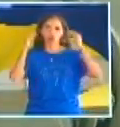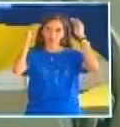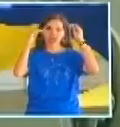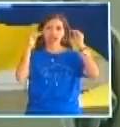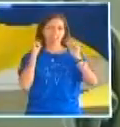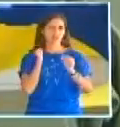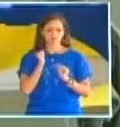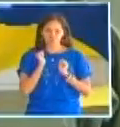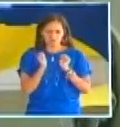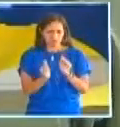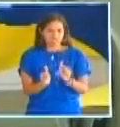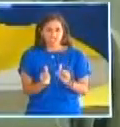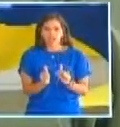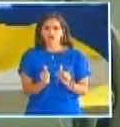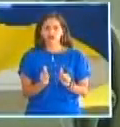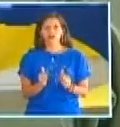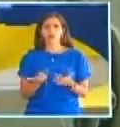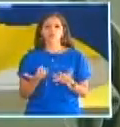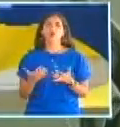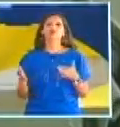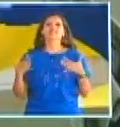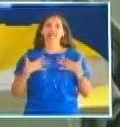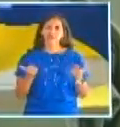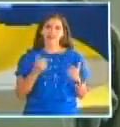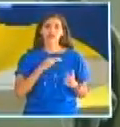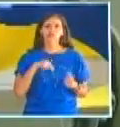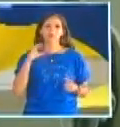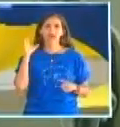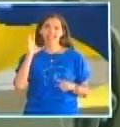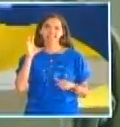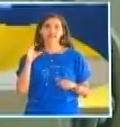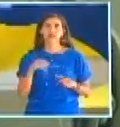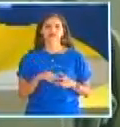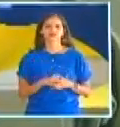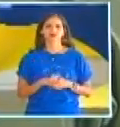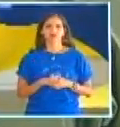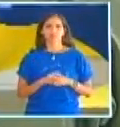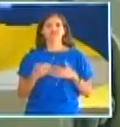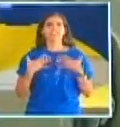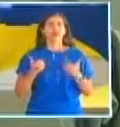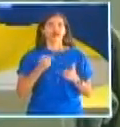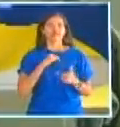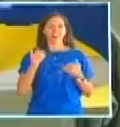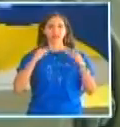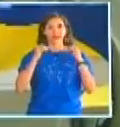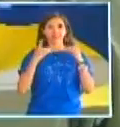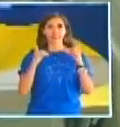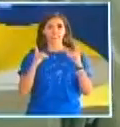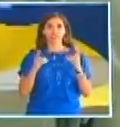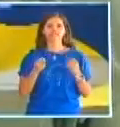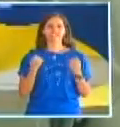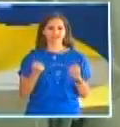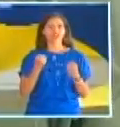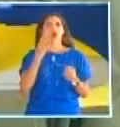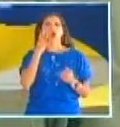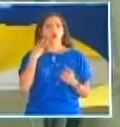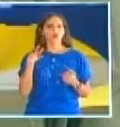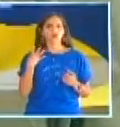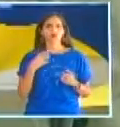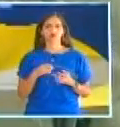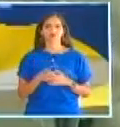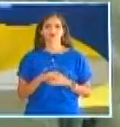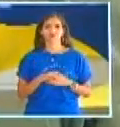hora de la batalla por rescatar a nuestro país, por rescatar nuestra independencia. Llévela con orgullo. Y